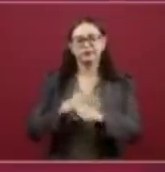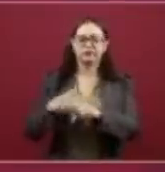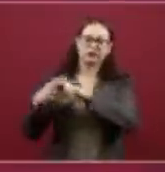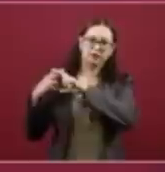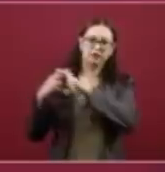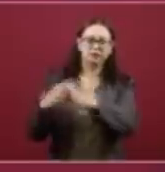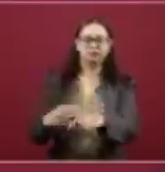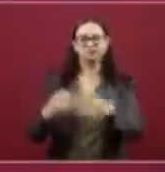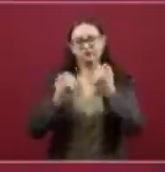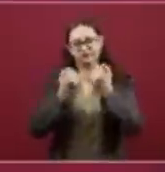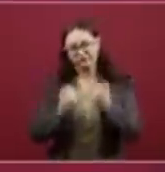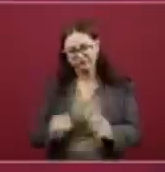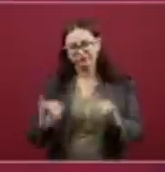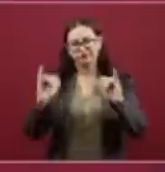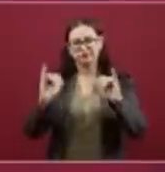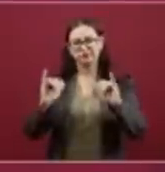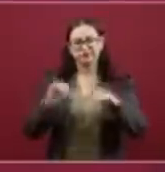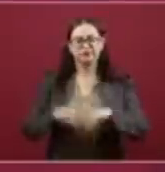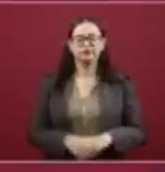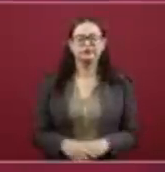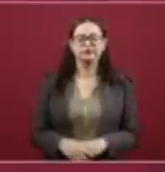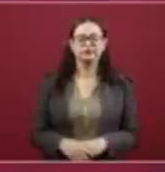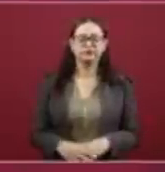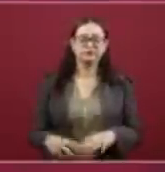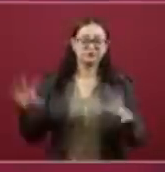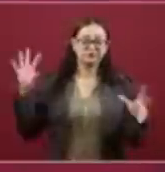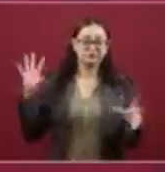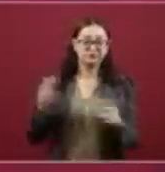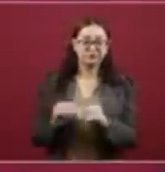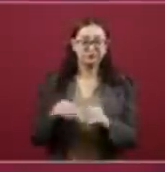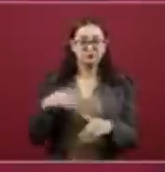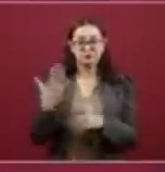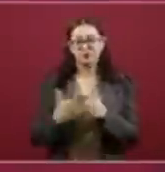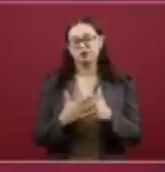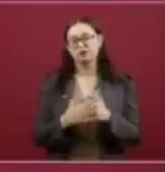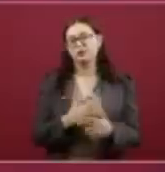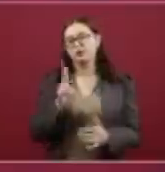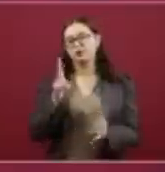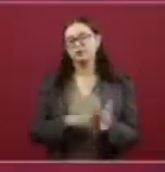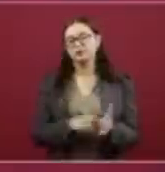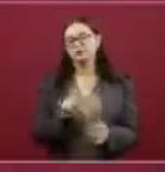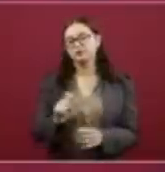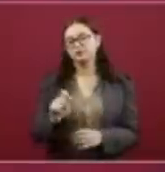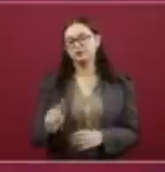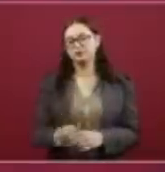nacional. Todo esto en el 2021.